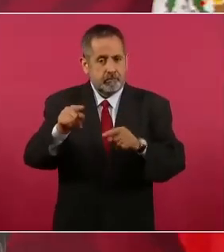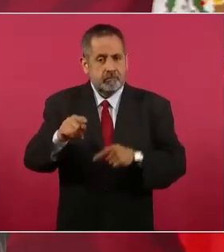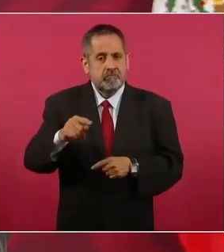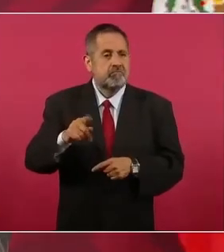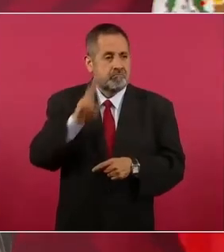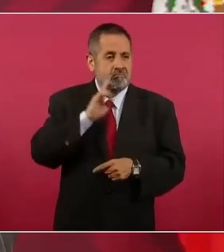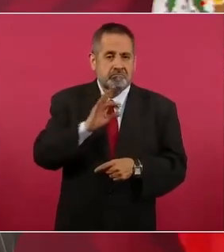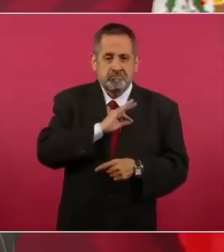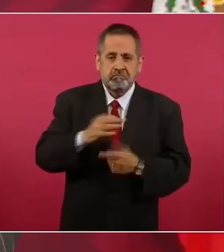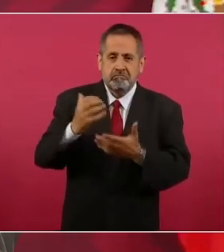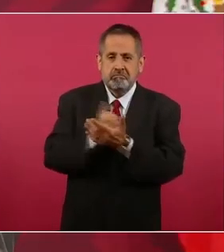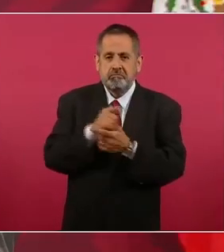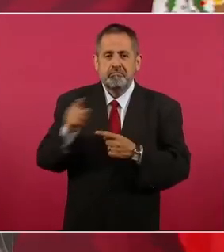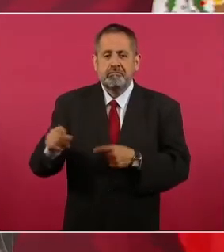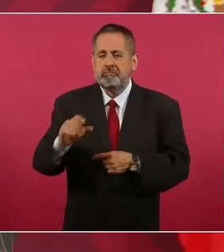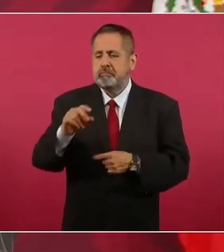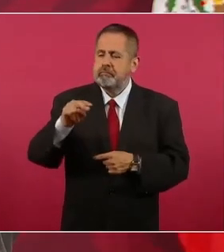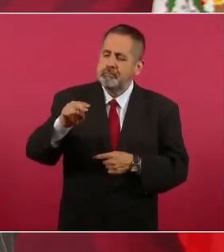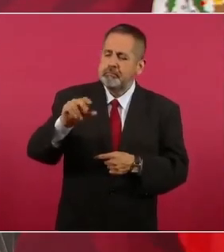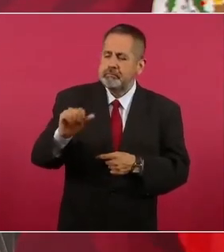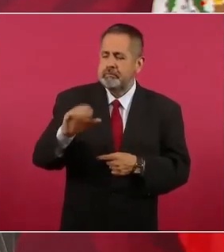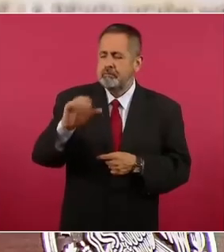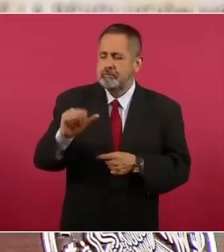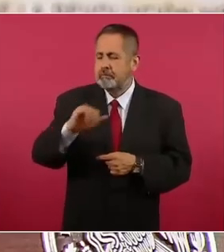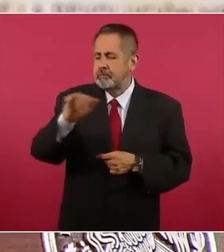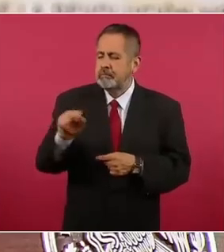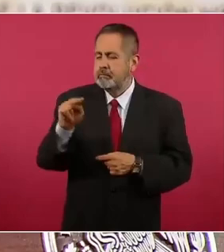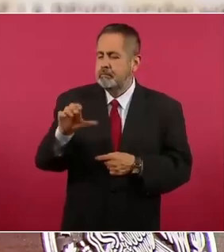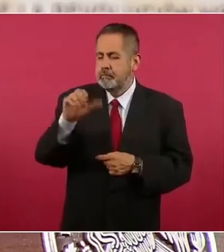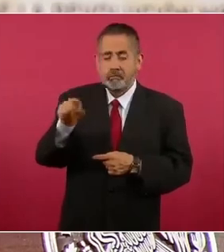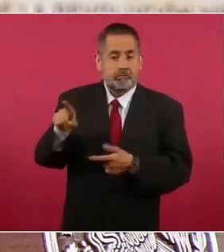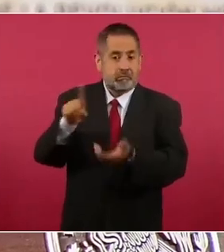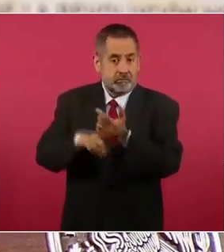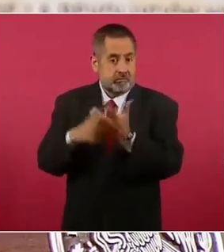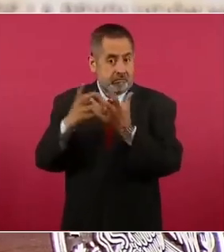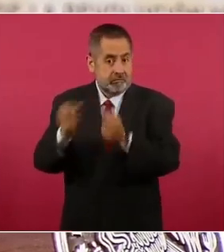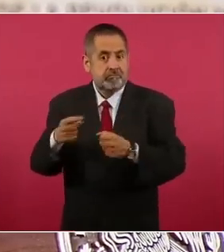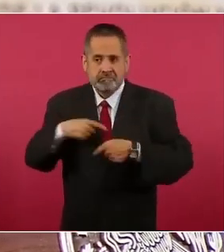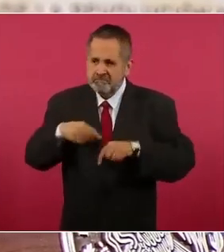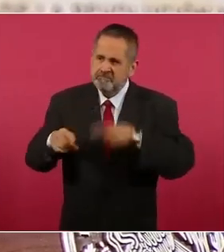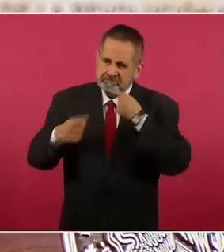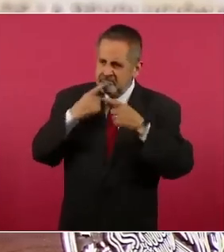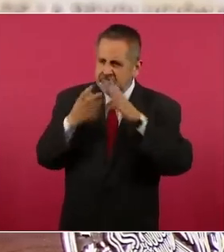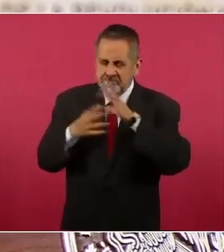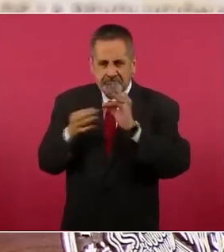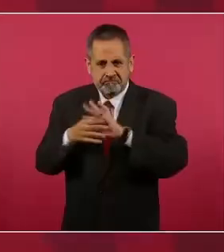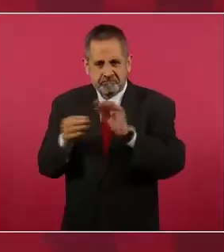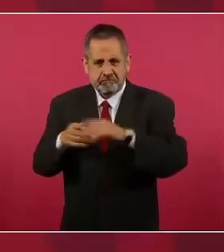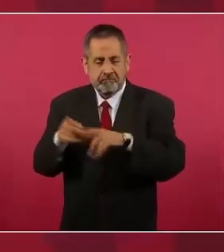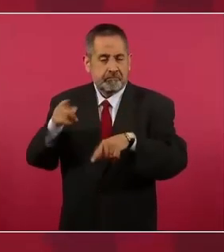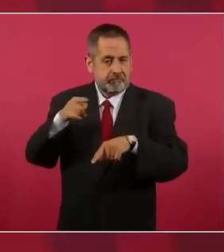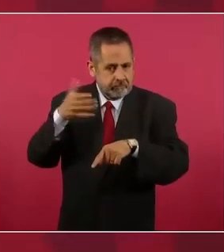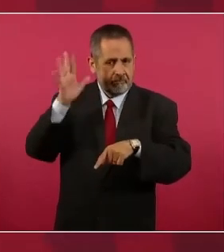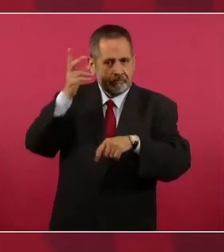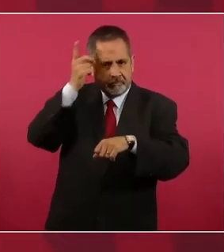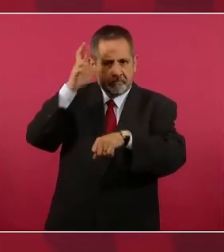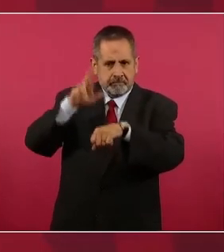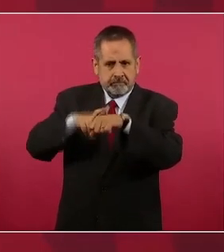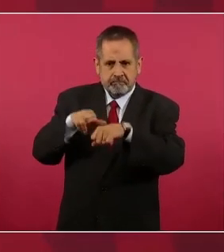teníamos la posibilidad de ganar en Nacajuca, allí había yo trabajado como director